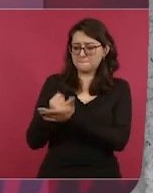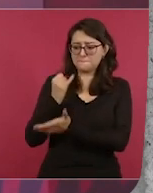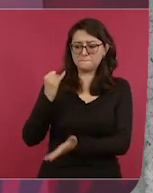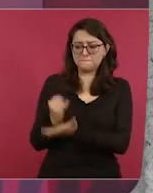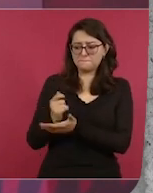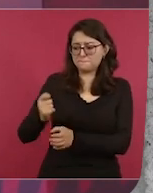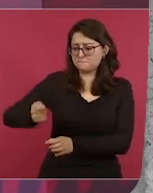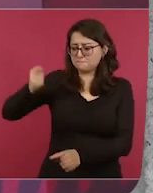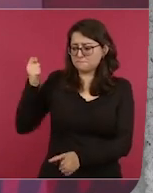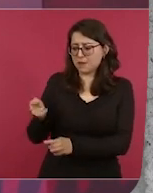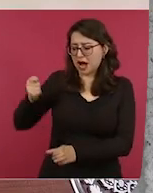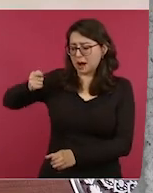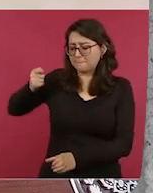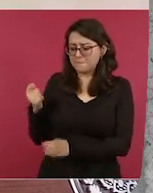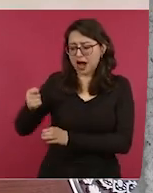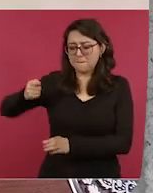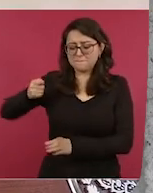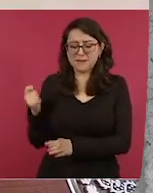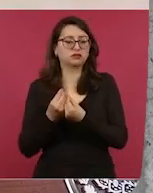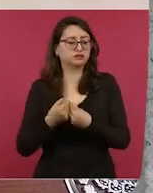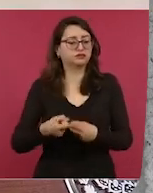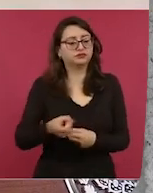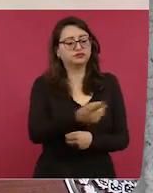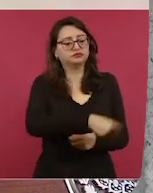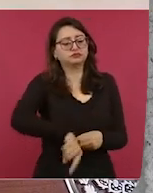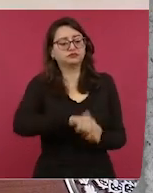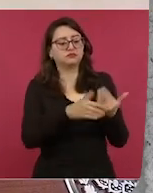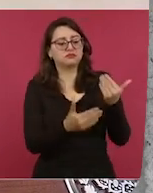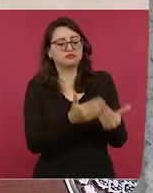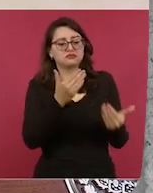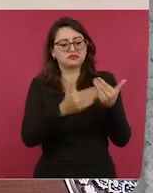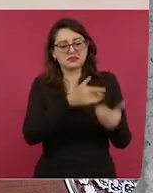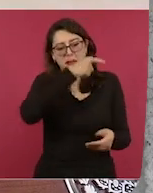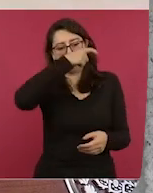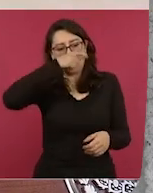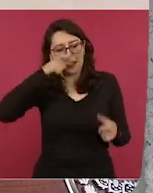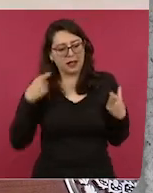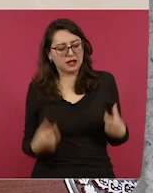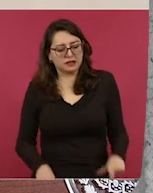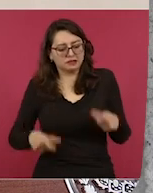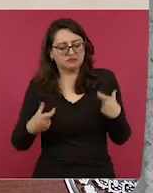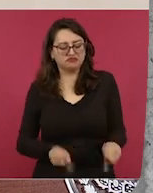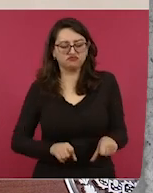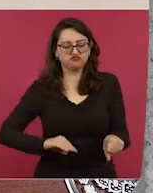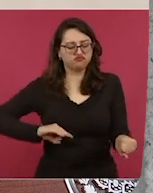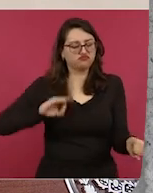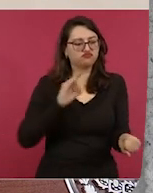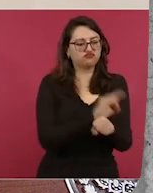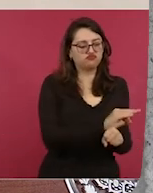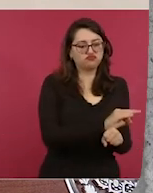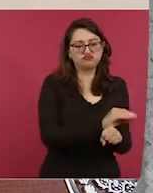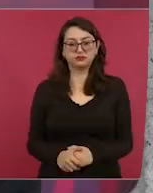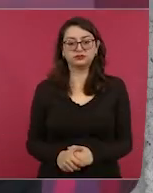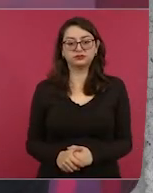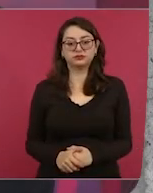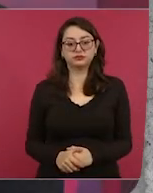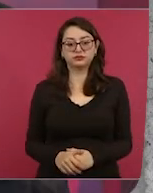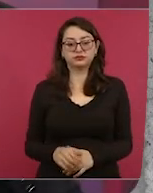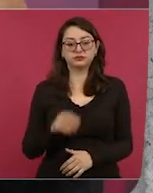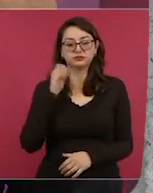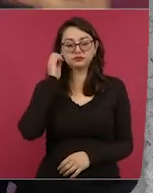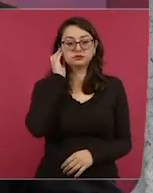para beneficiar a una minoría rapaz en contra de los intereses de la mayoría del pueblo de México